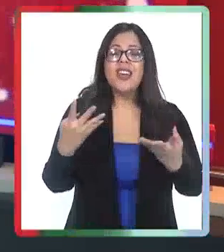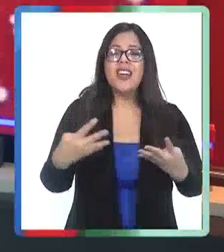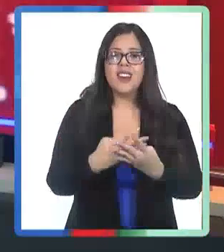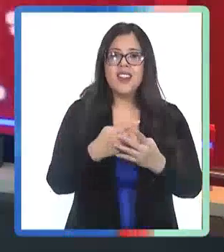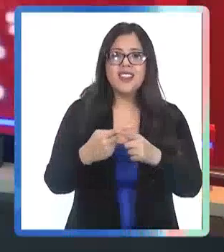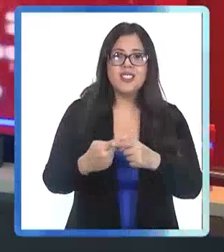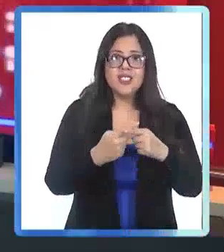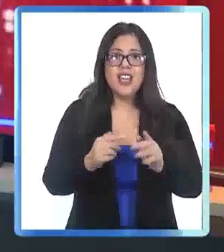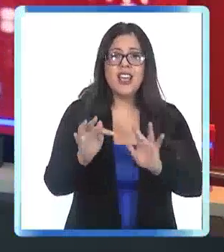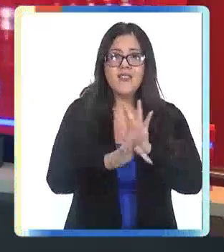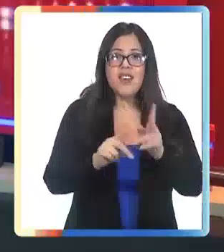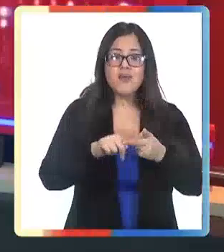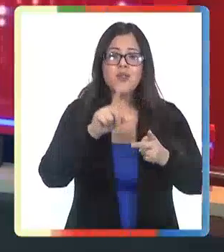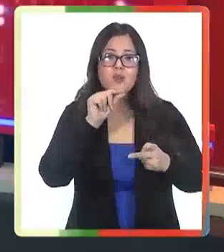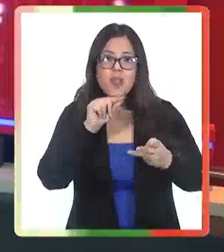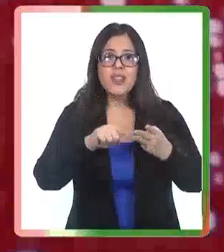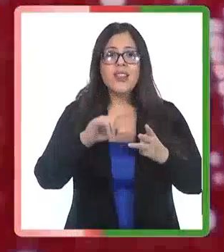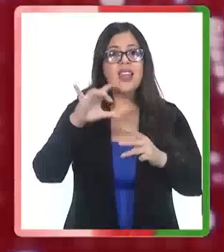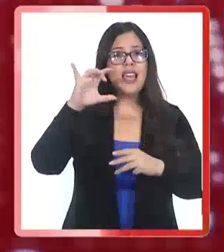pronto.